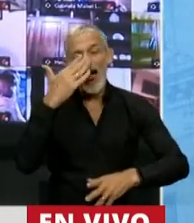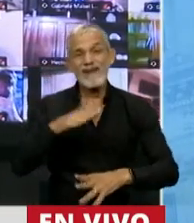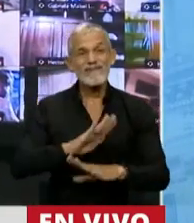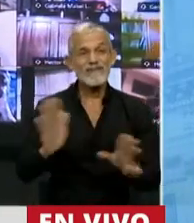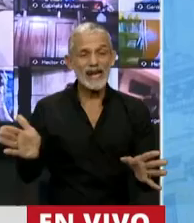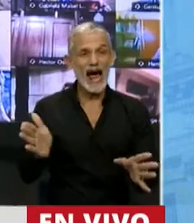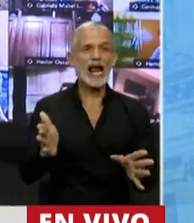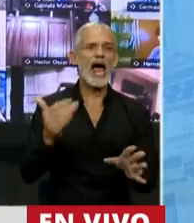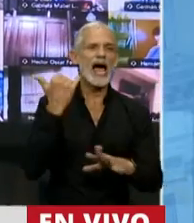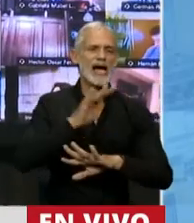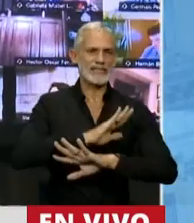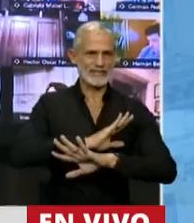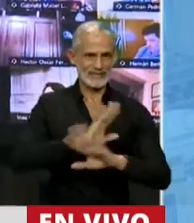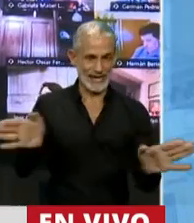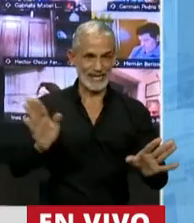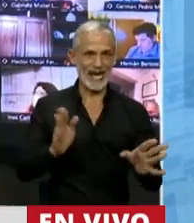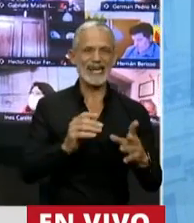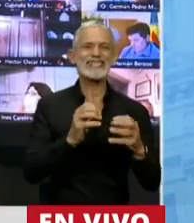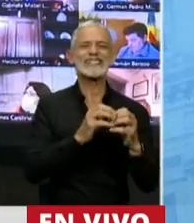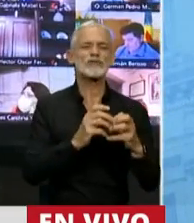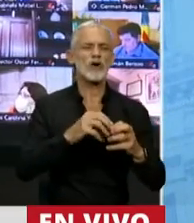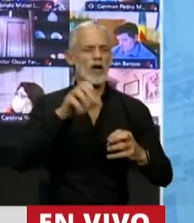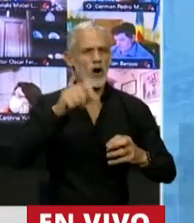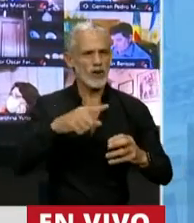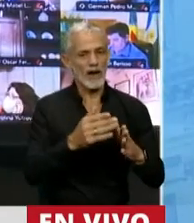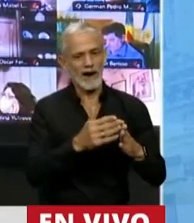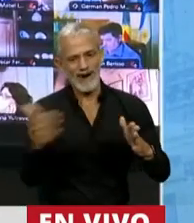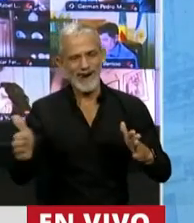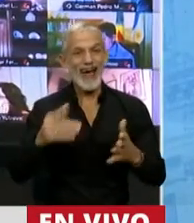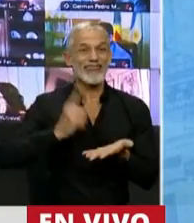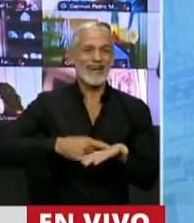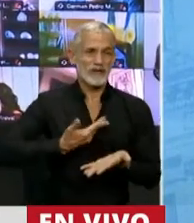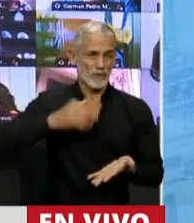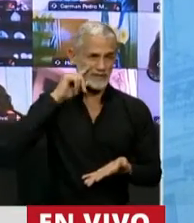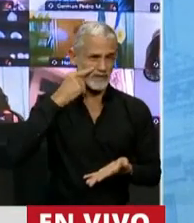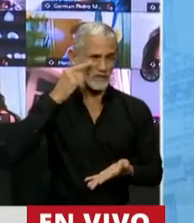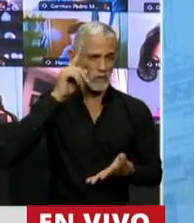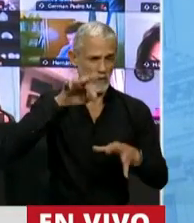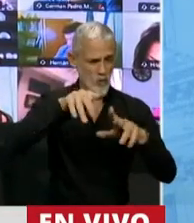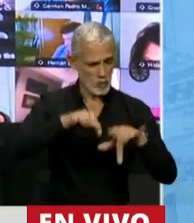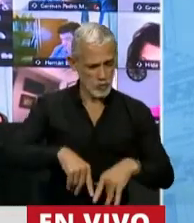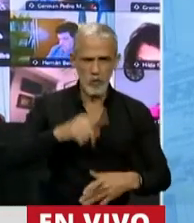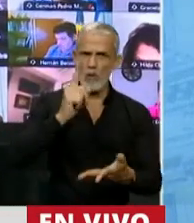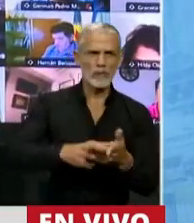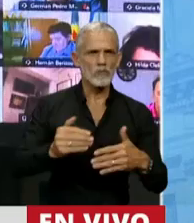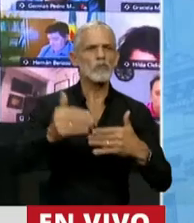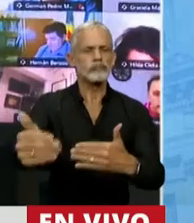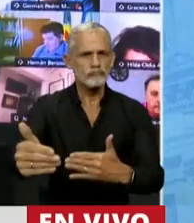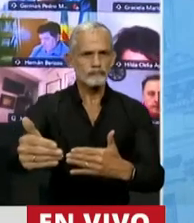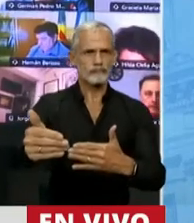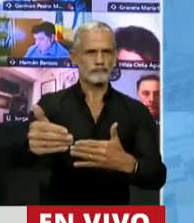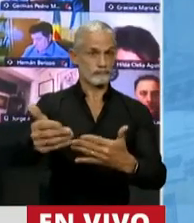subsana la cuestión de las ordinarias con este decreto hay algo que para mí es clarísimo